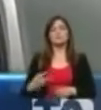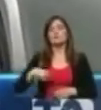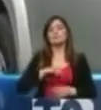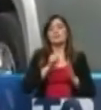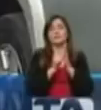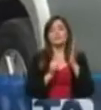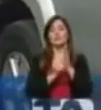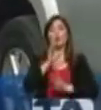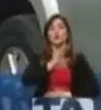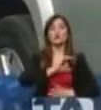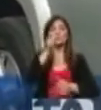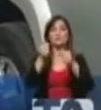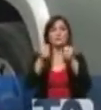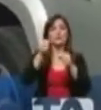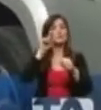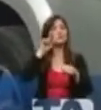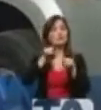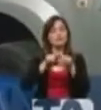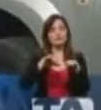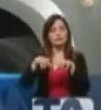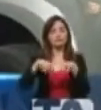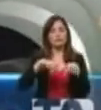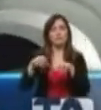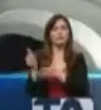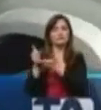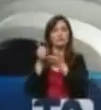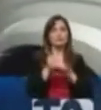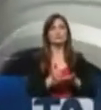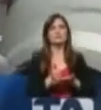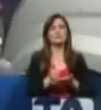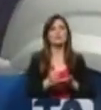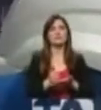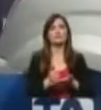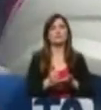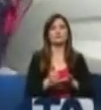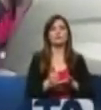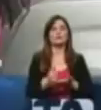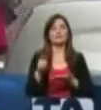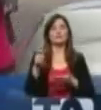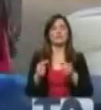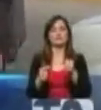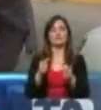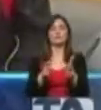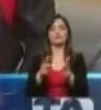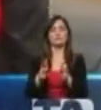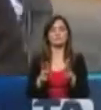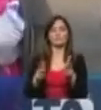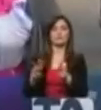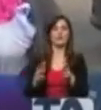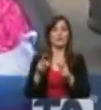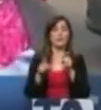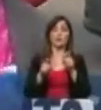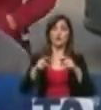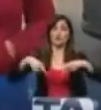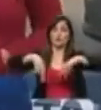Agencia Metropolitana de Tránsito, quienes nos ayudan a la circulación de los vehículos, pero también importante, las